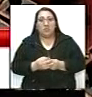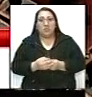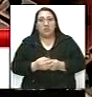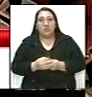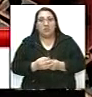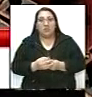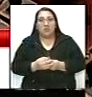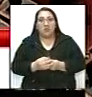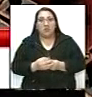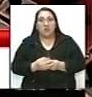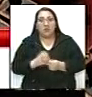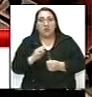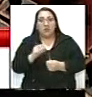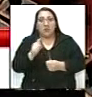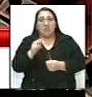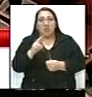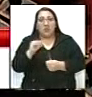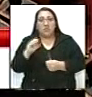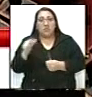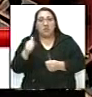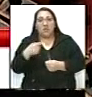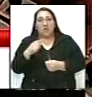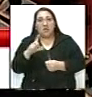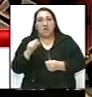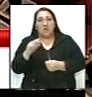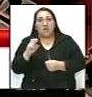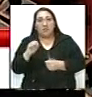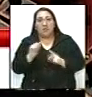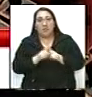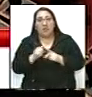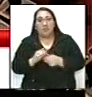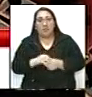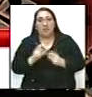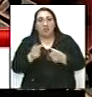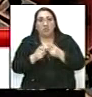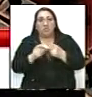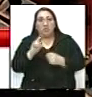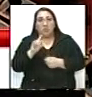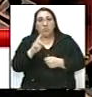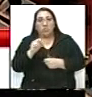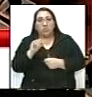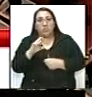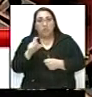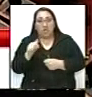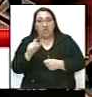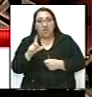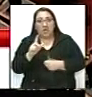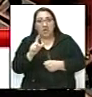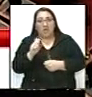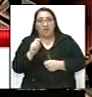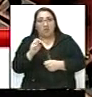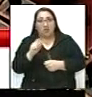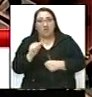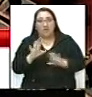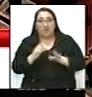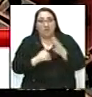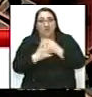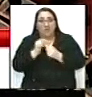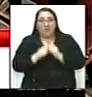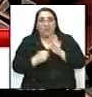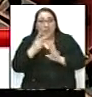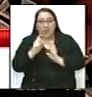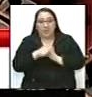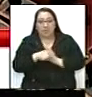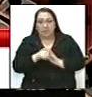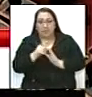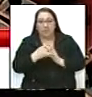Marisa Glave. Pues bien, y también la congresista Úrsula Letona. Son las 10 de la mañana con 12 minutos,